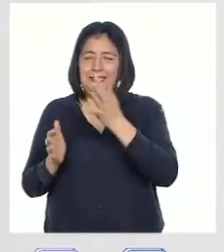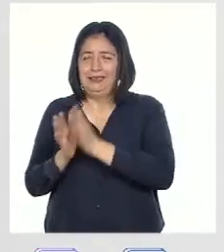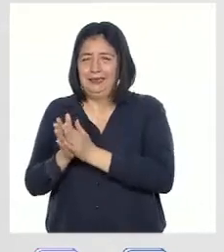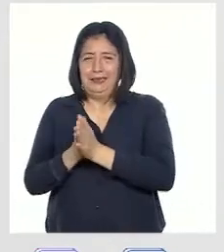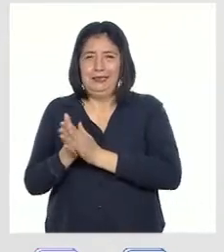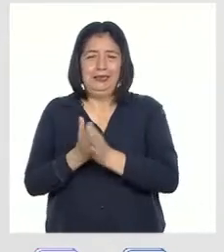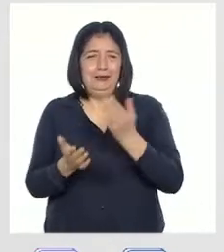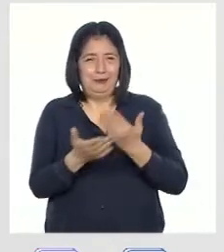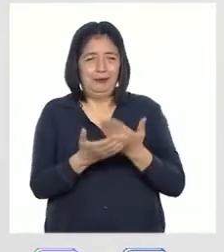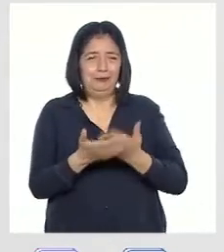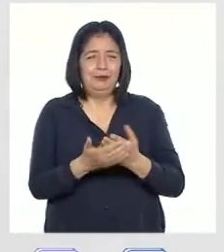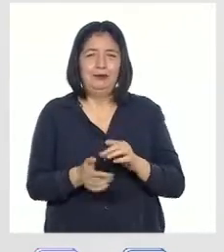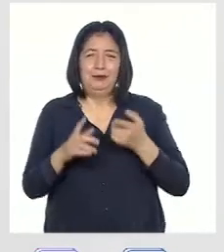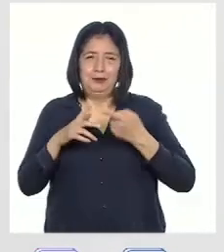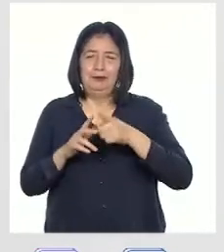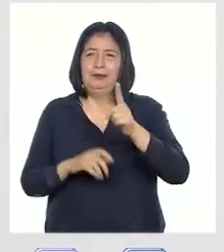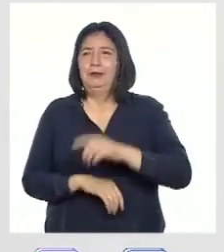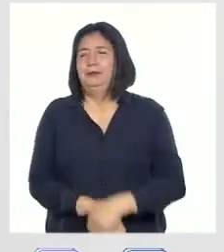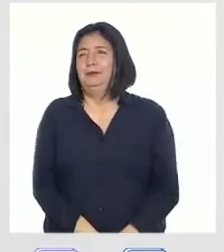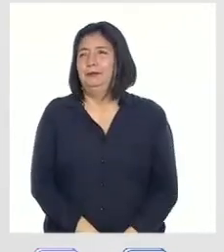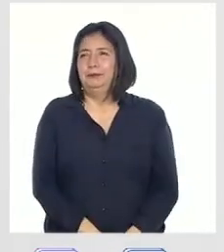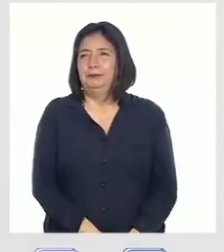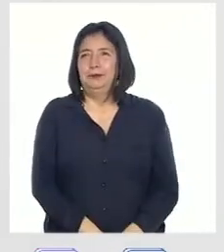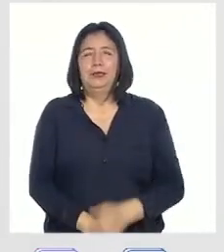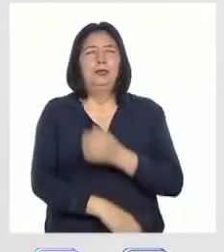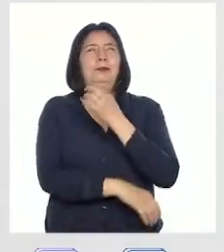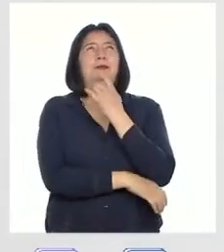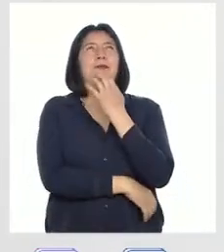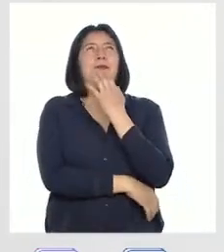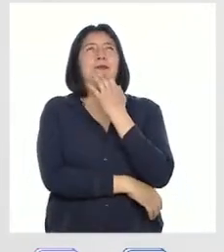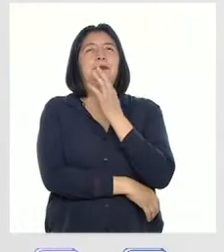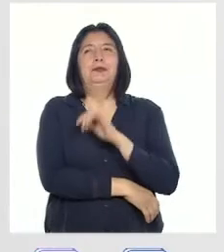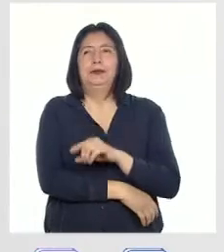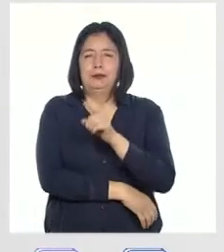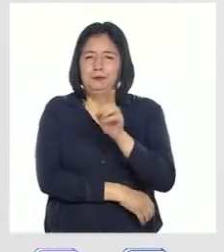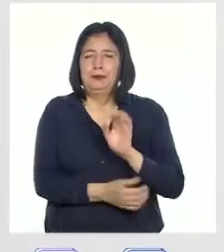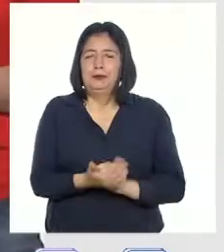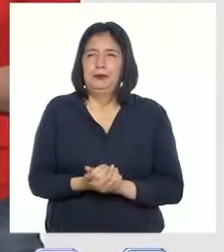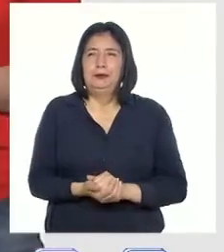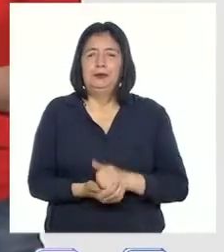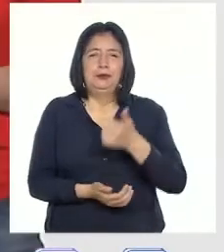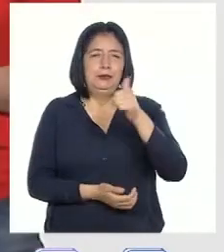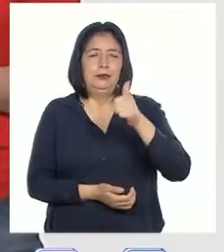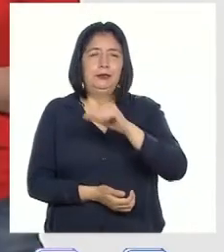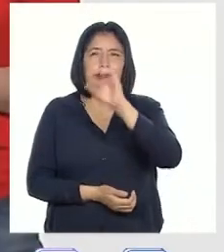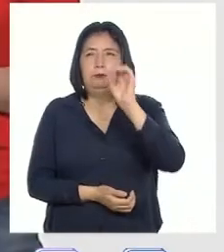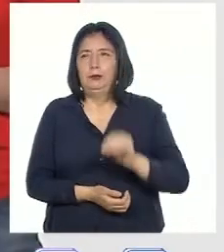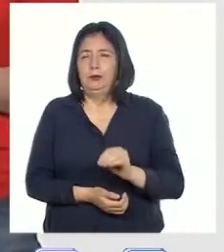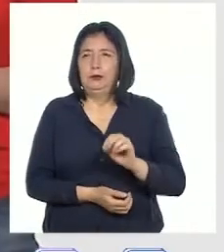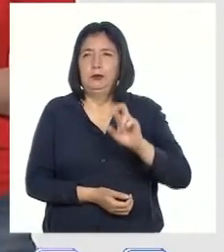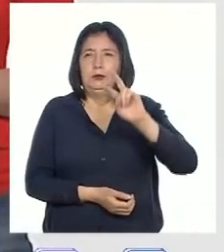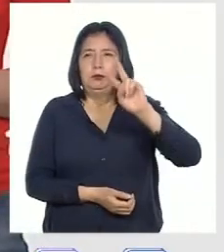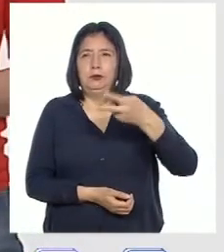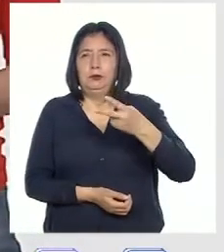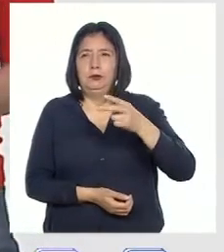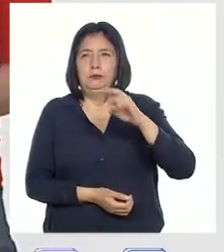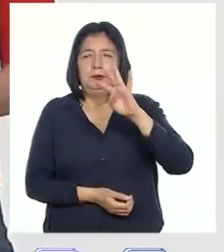hagamos la prueba. ¡Comenzamos! A ver, calculemos el 10% de